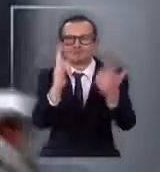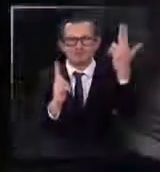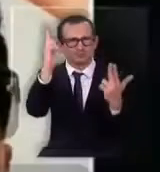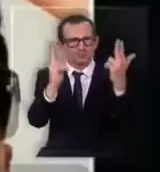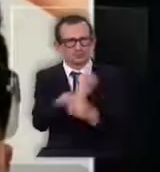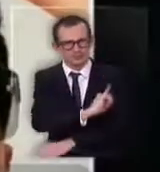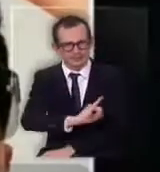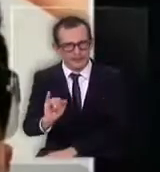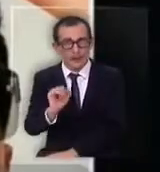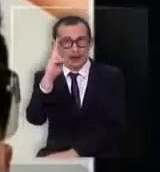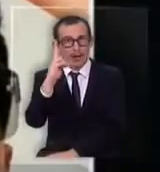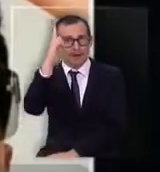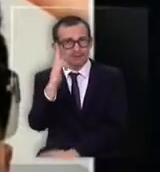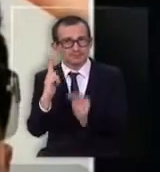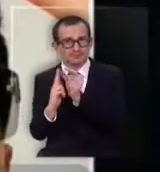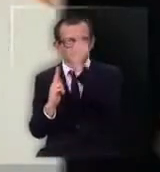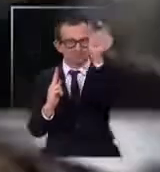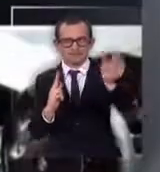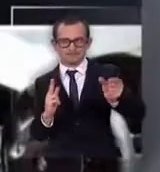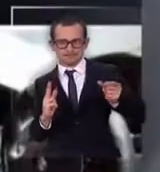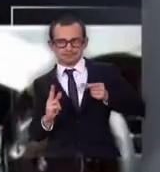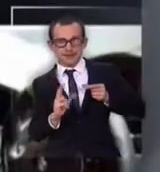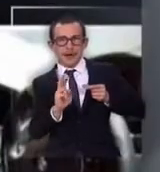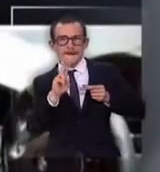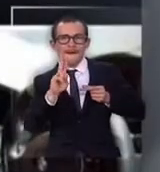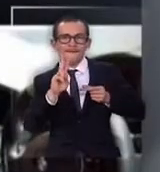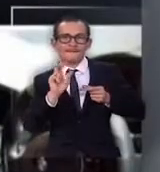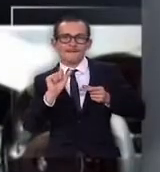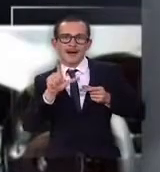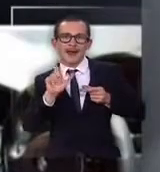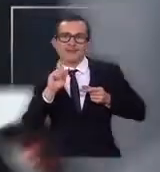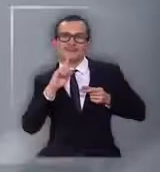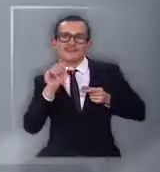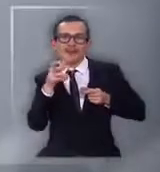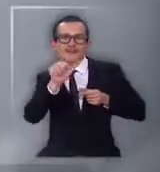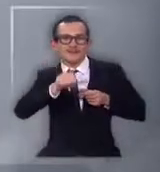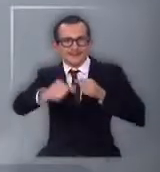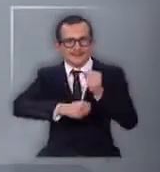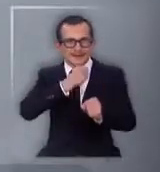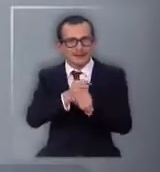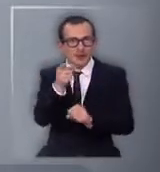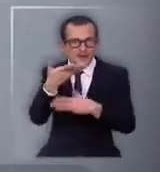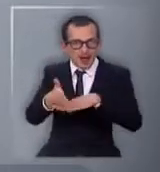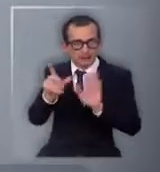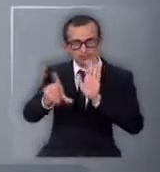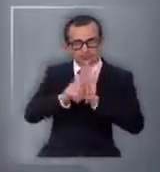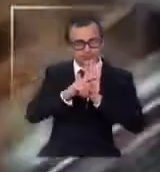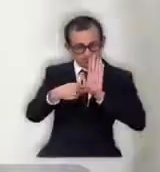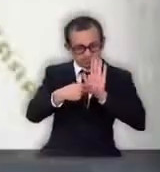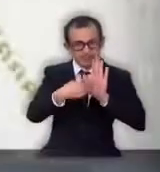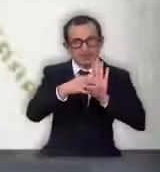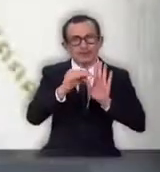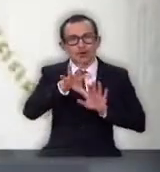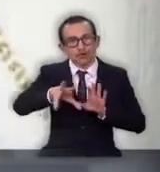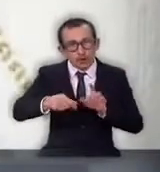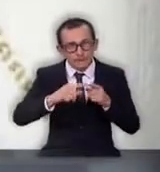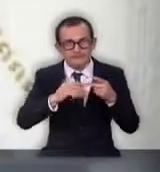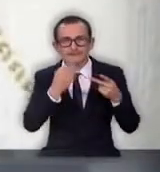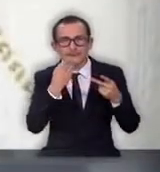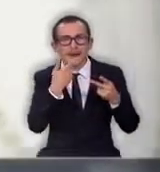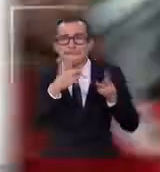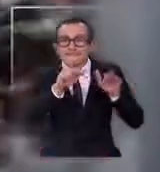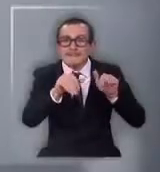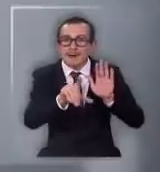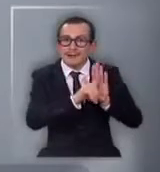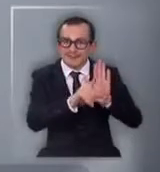más. Una bala impactó a Valentino Sepúlveda, de 16 años. Tenía antecedentes por robo con intimidación, mismo delito por el que mantenía